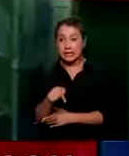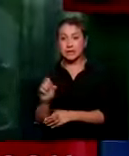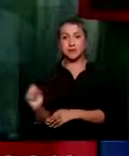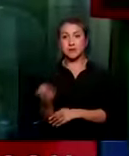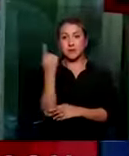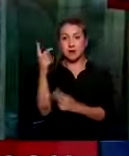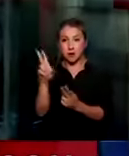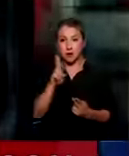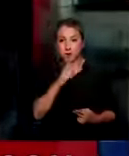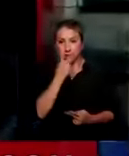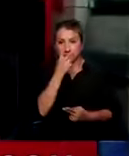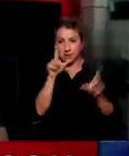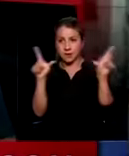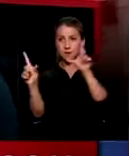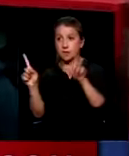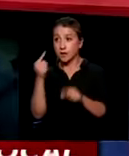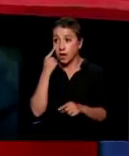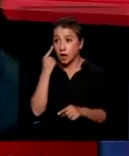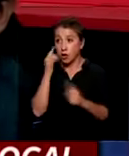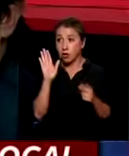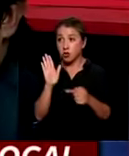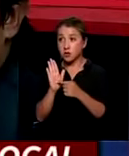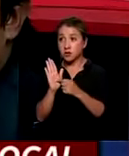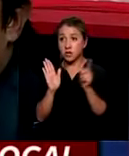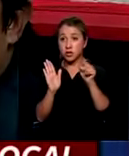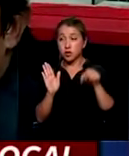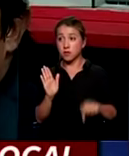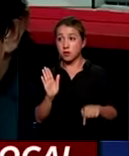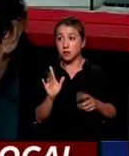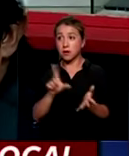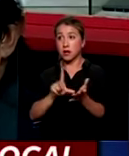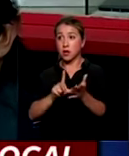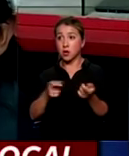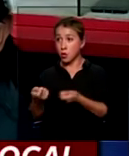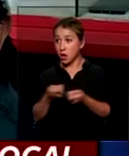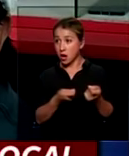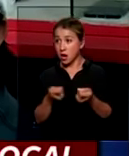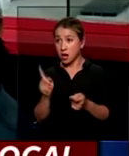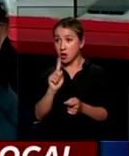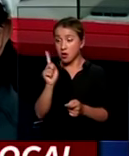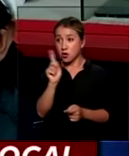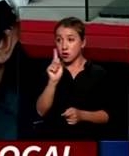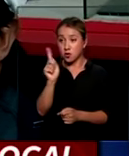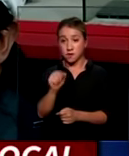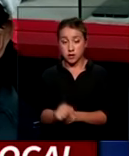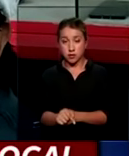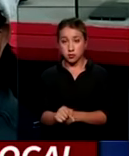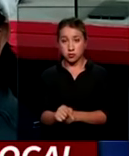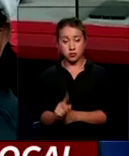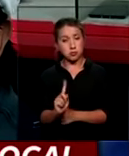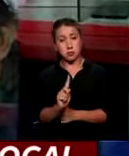su primera respuesta. No la conocen. No vino para acá para el local. No,